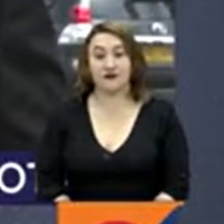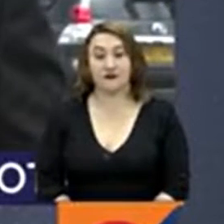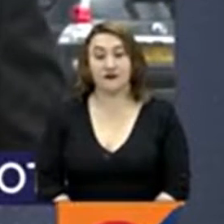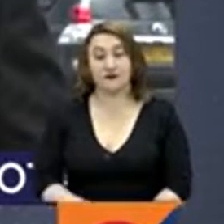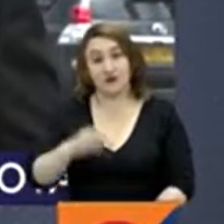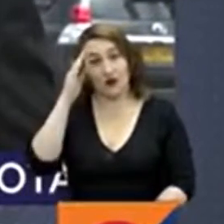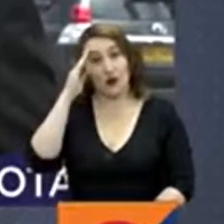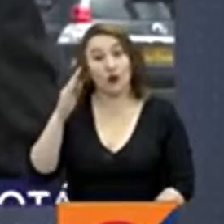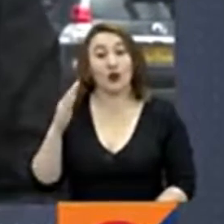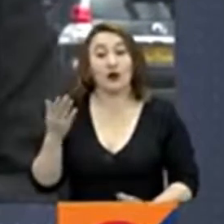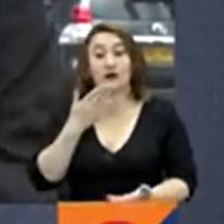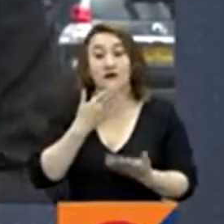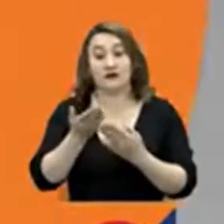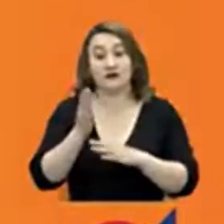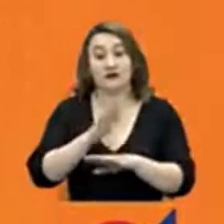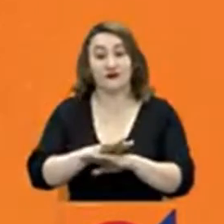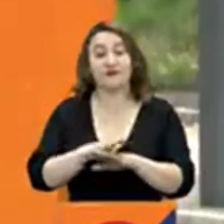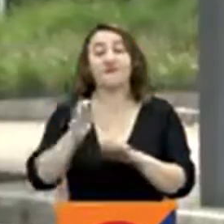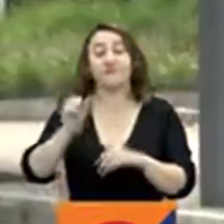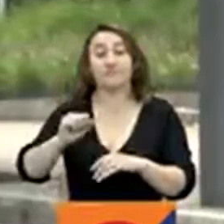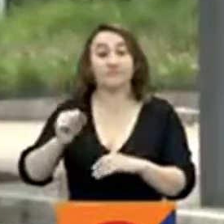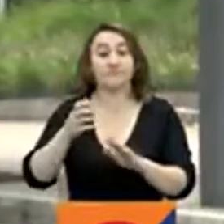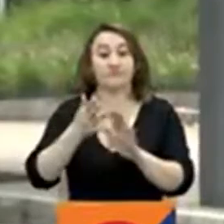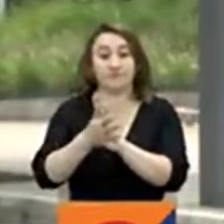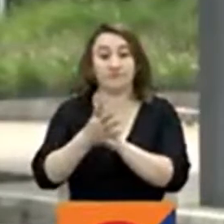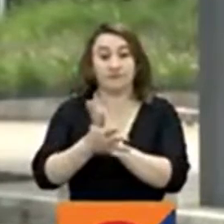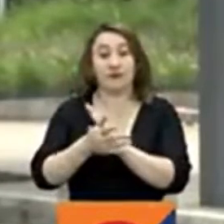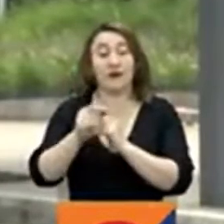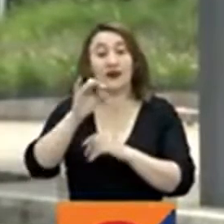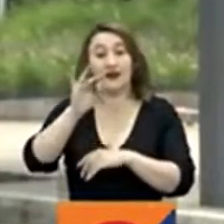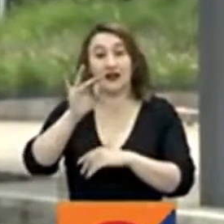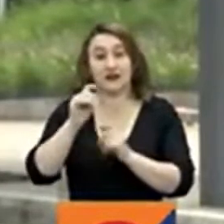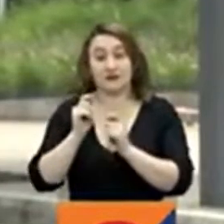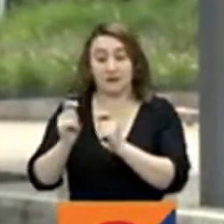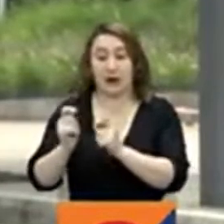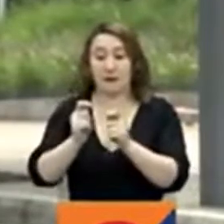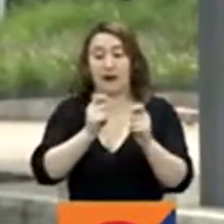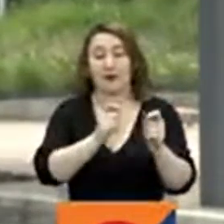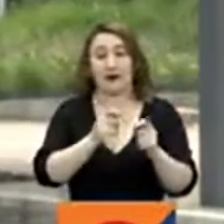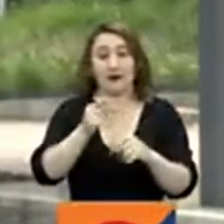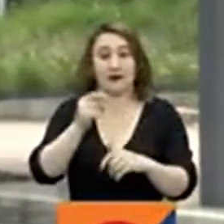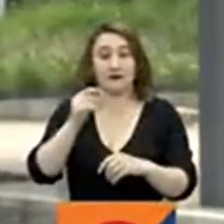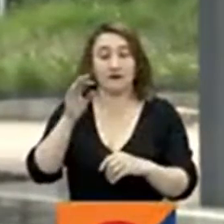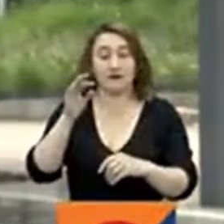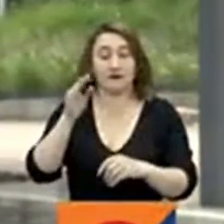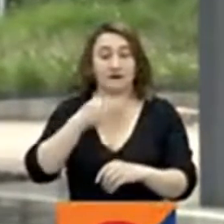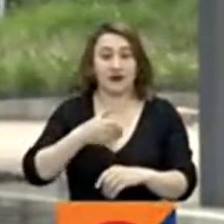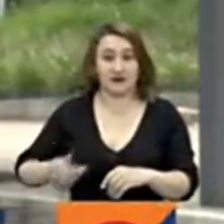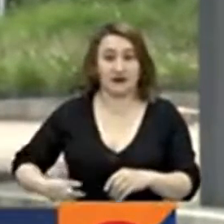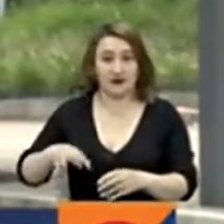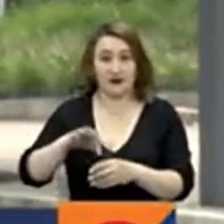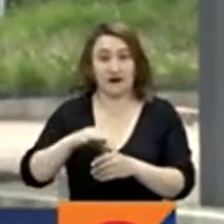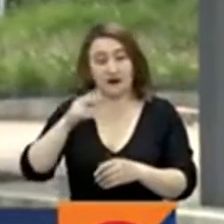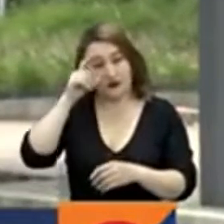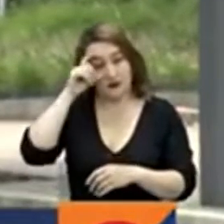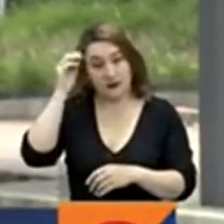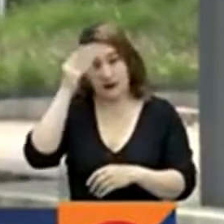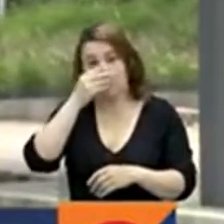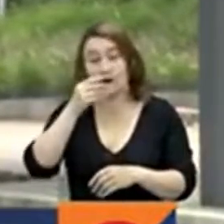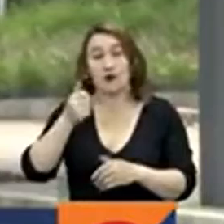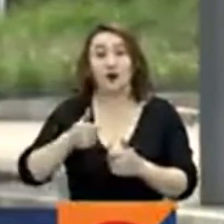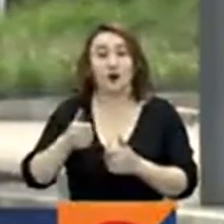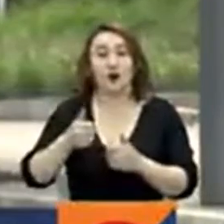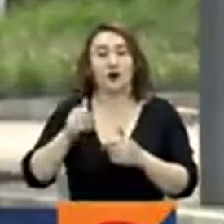Hola, José Fernando, muy buenas tardes. Sí, mire, fueron 3 los nombramientos que hizo hoy el presidente electo Gustavo Petro, con una particularidad especial, y es que